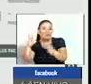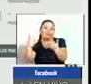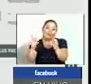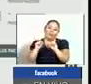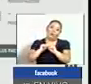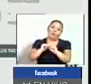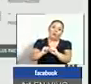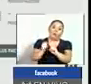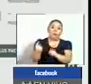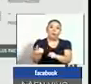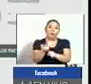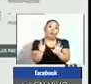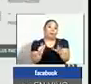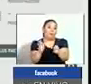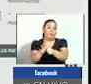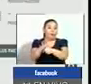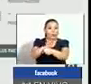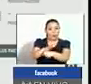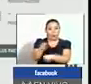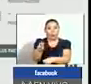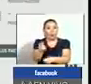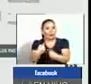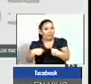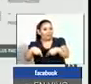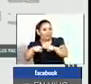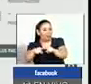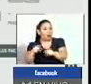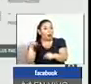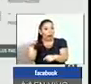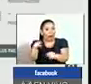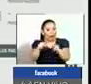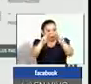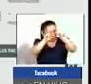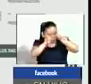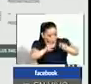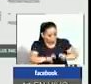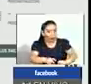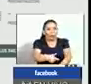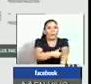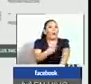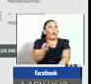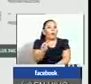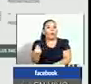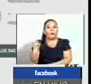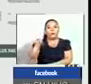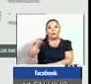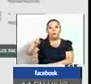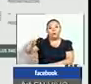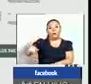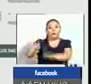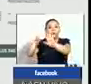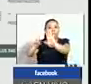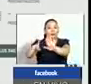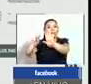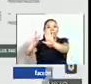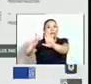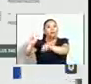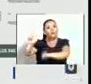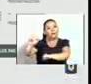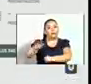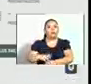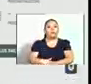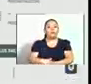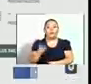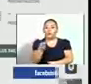la batalla contra esta enfermedad. El número de casos activos que están en los registros de salud en este momento son 11,673.